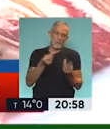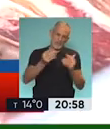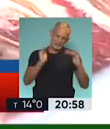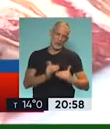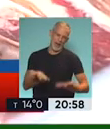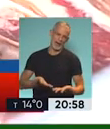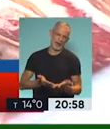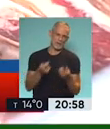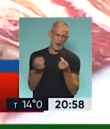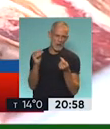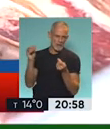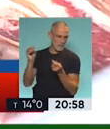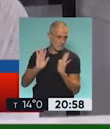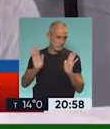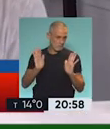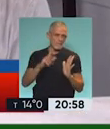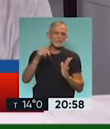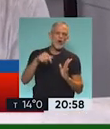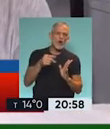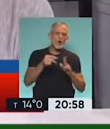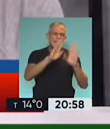cámara la inauguración